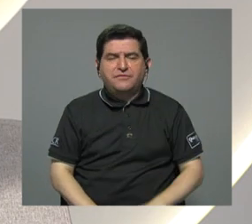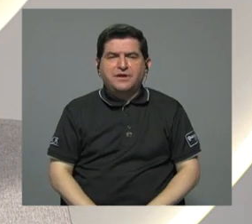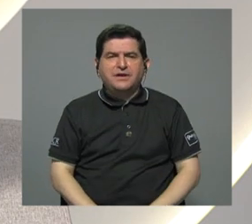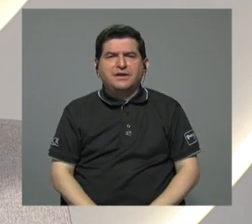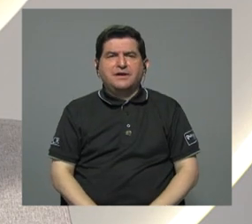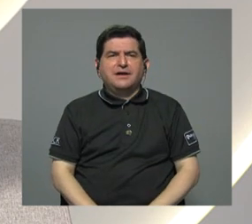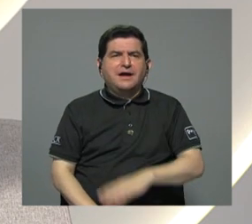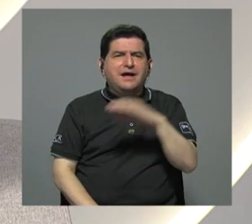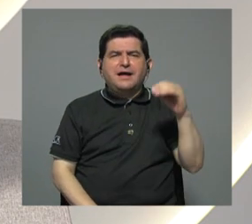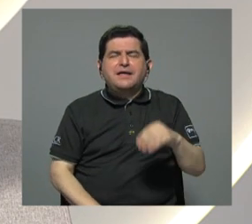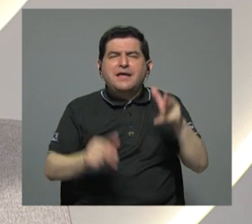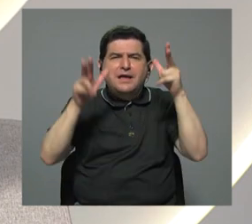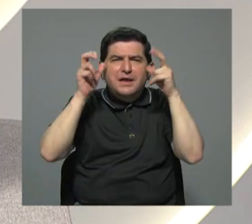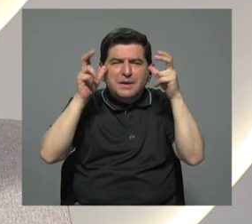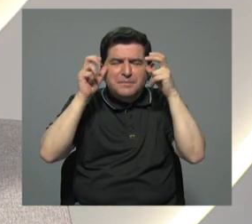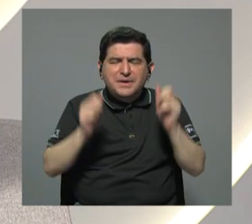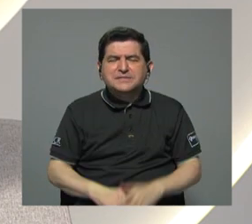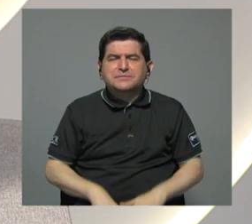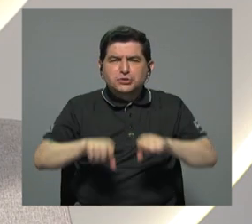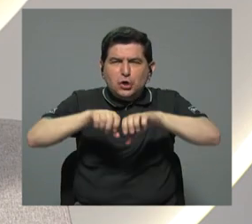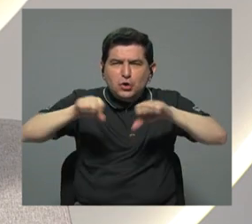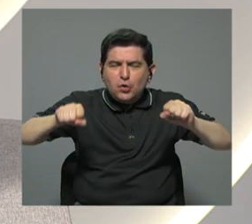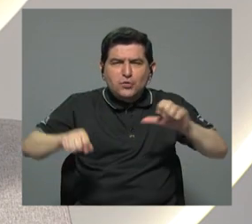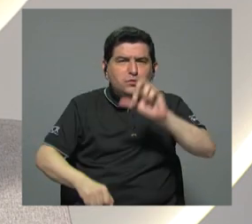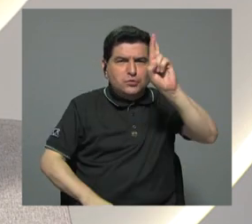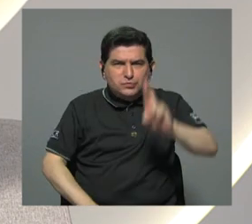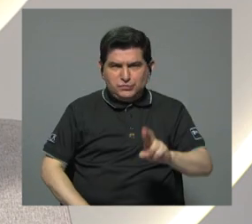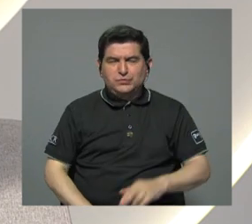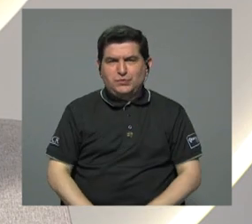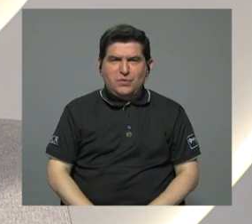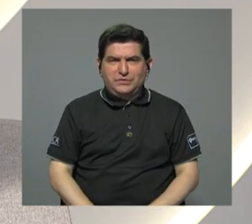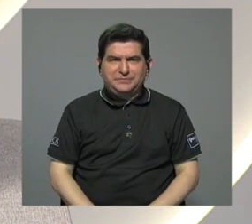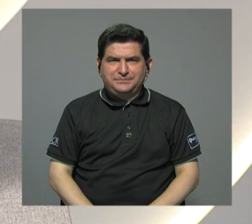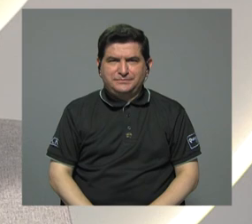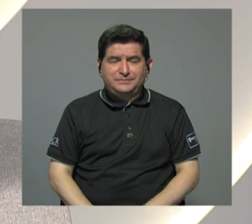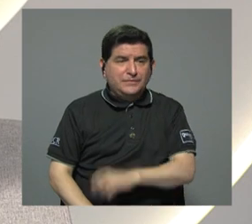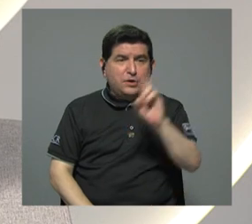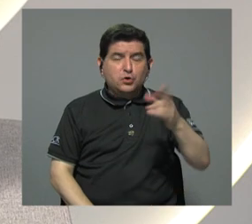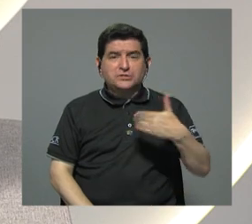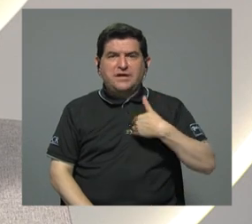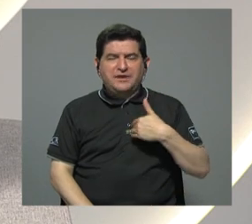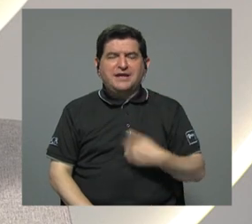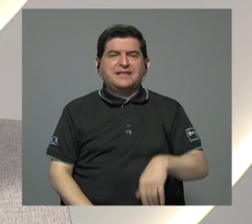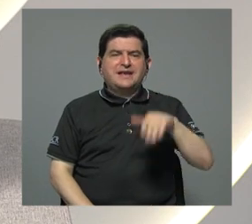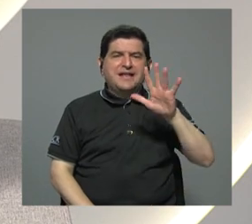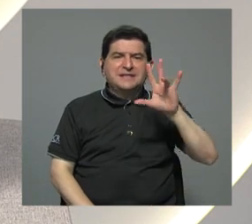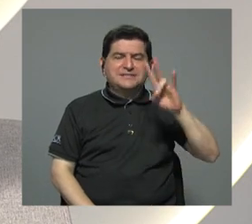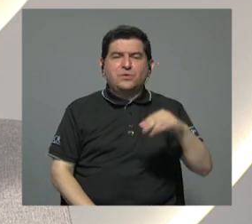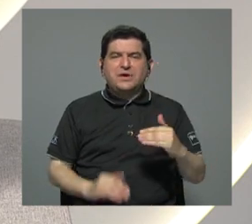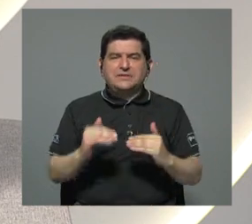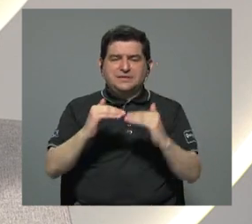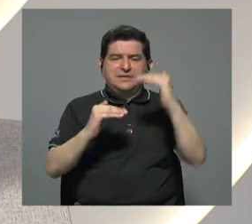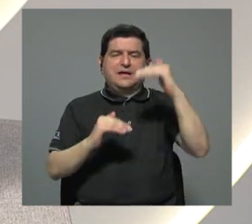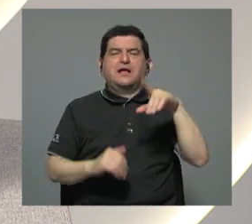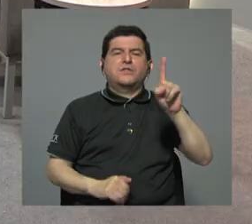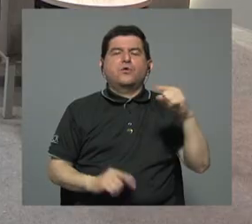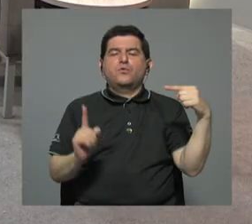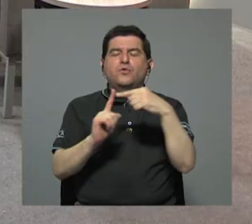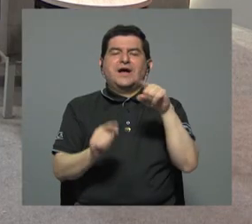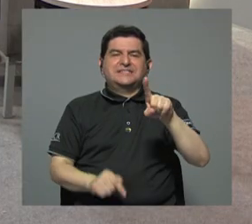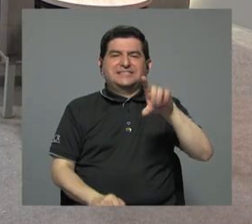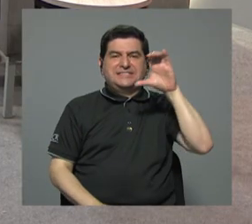tener el índice de percepción de corrupción en costa rica que es constar que obtiene un valor de 57 en la escala de 1 a 100